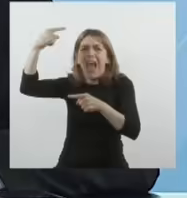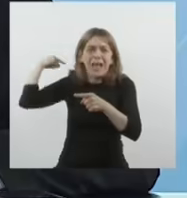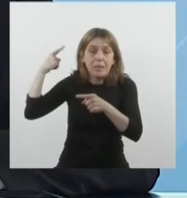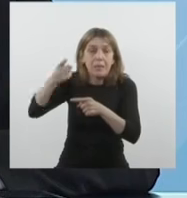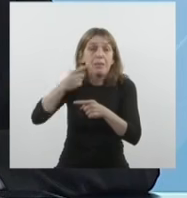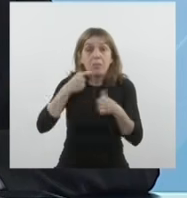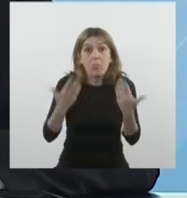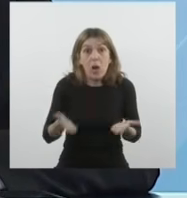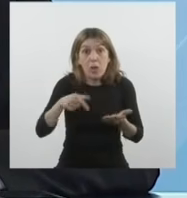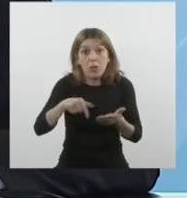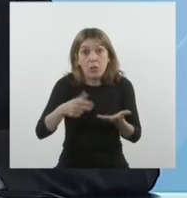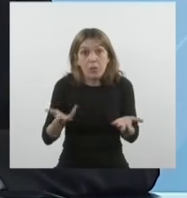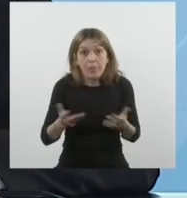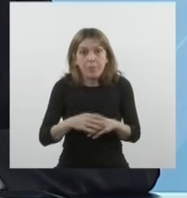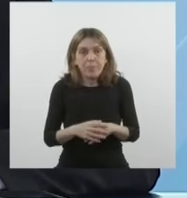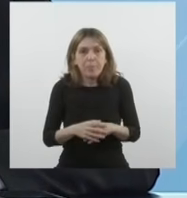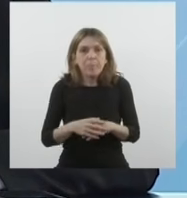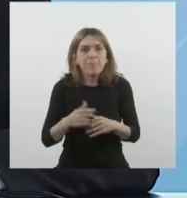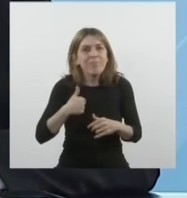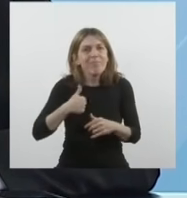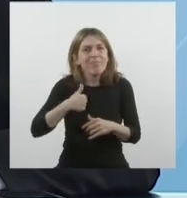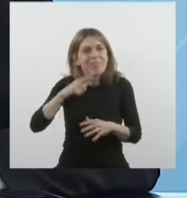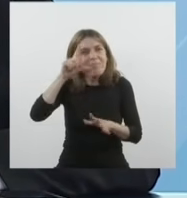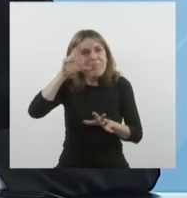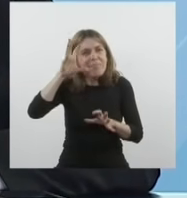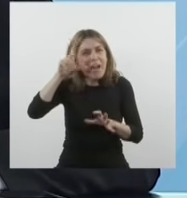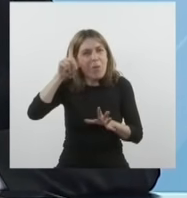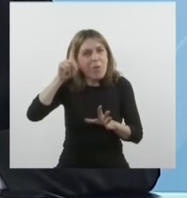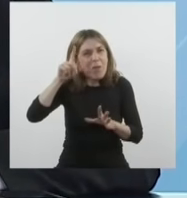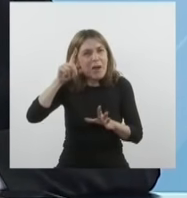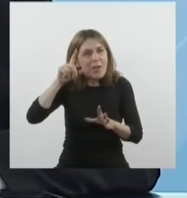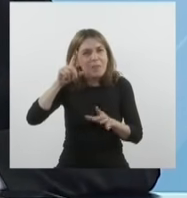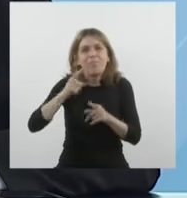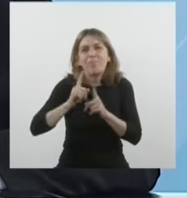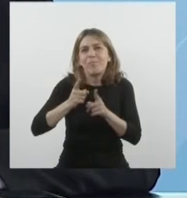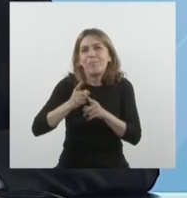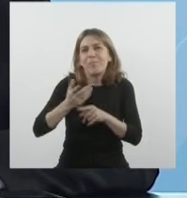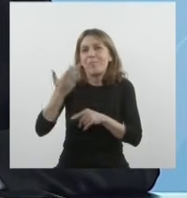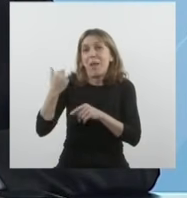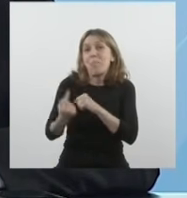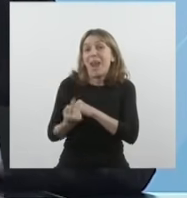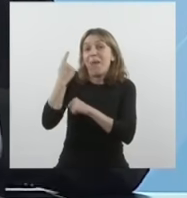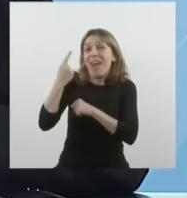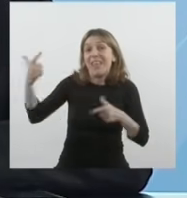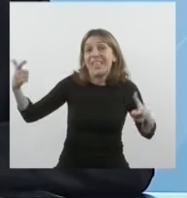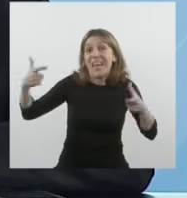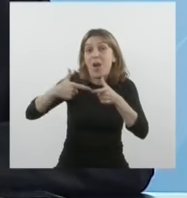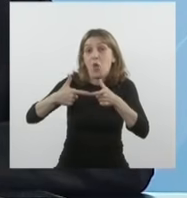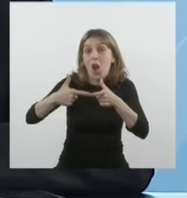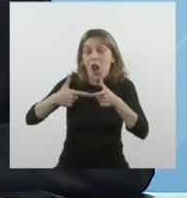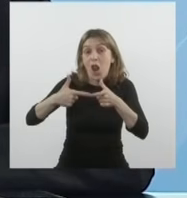eso recuerdo que en aquella primera reunión que tuvimos